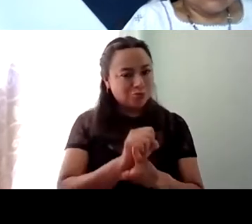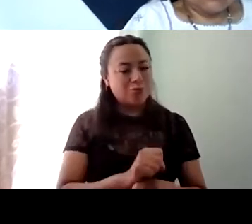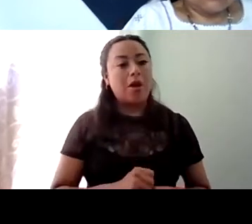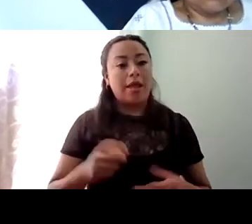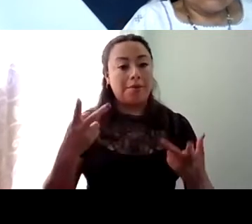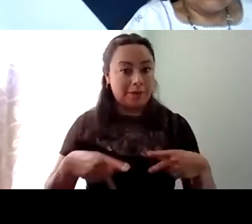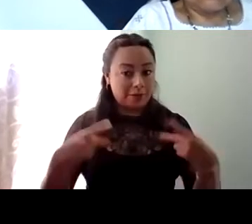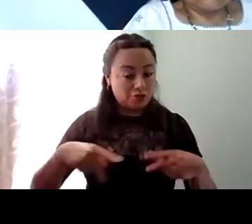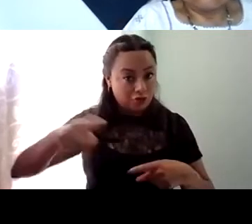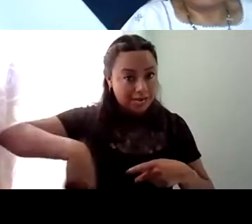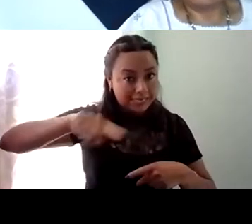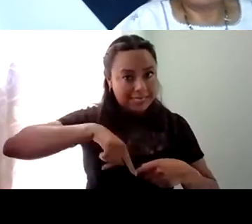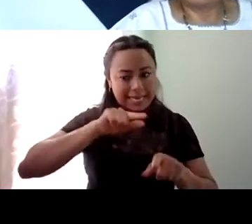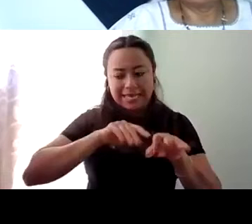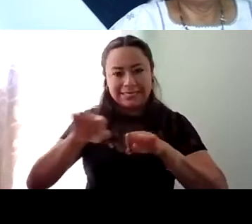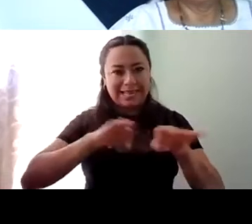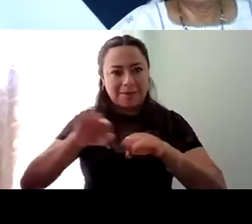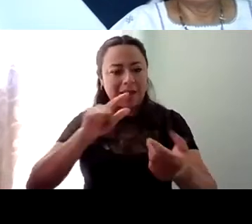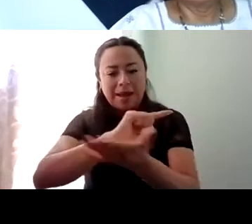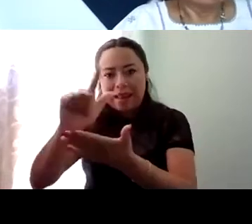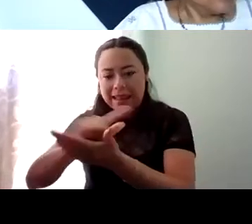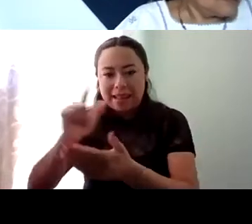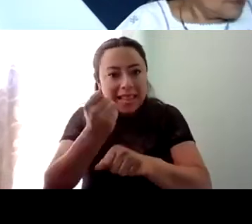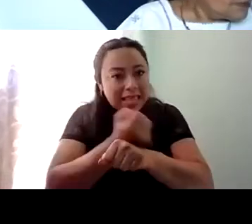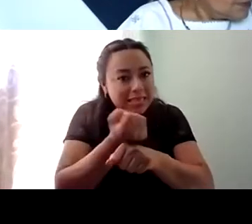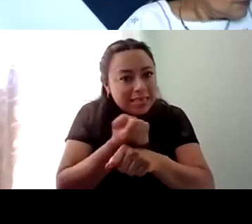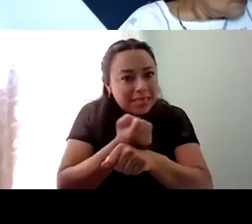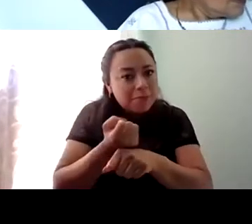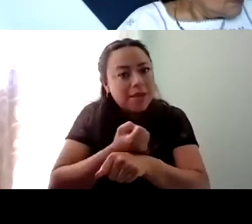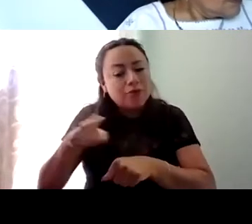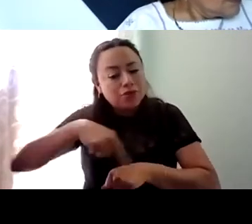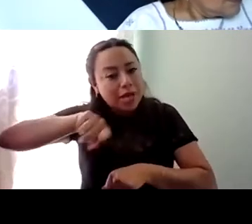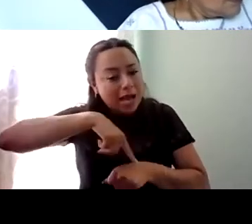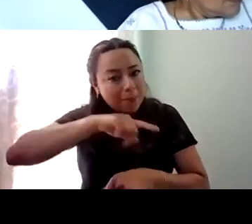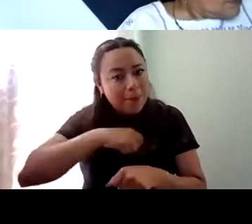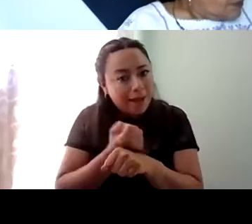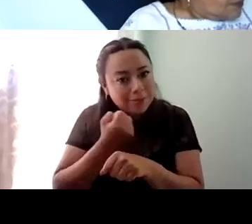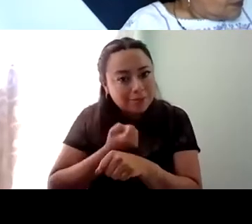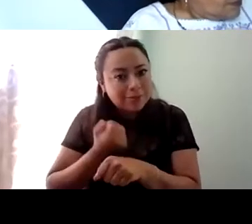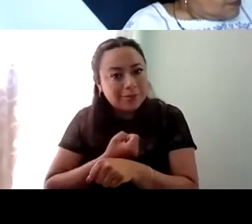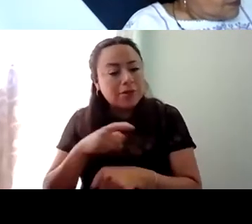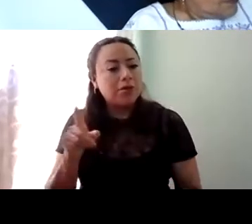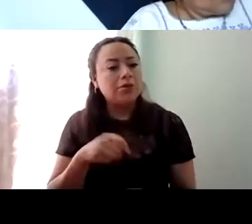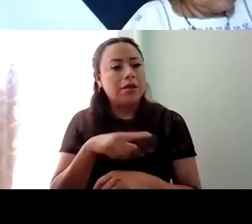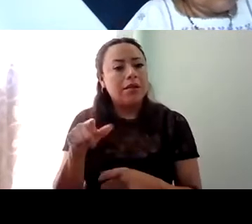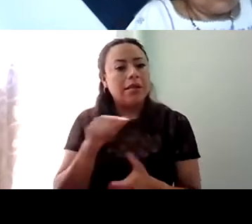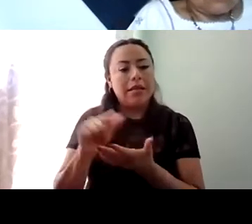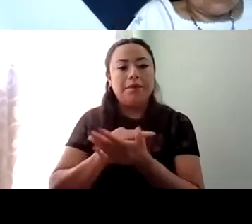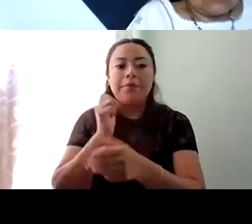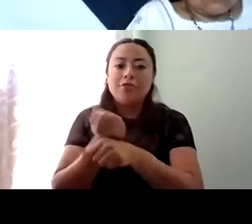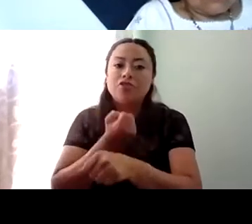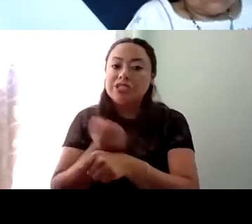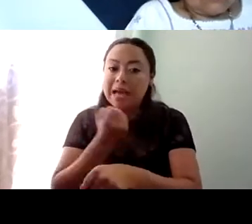la glorieta de los insurgentes, simplemente por ser una zona remodelada de la ciudad, recuperaran su espacio de